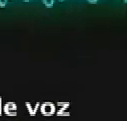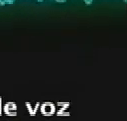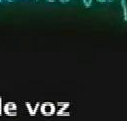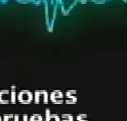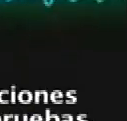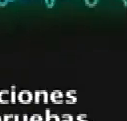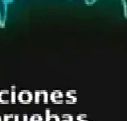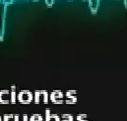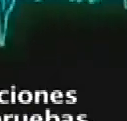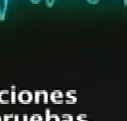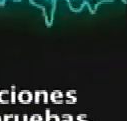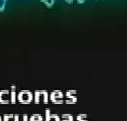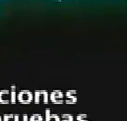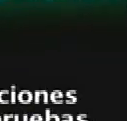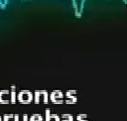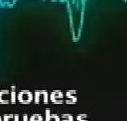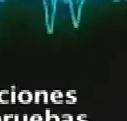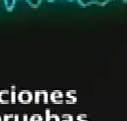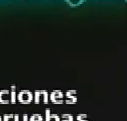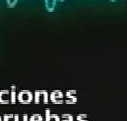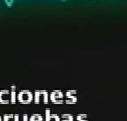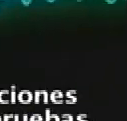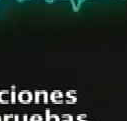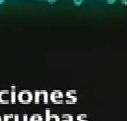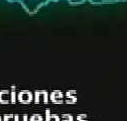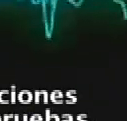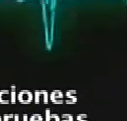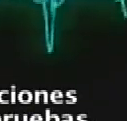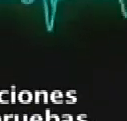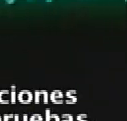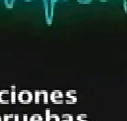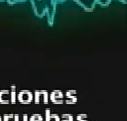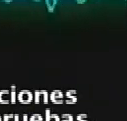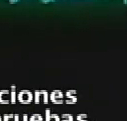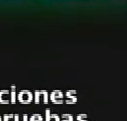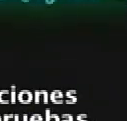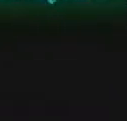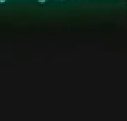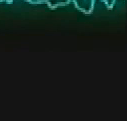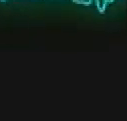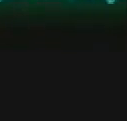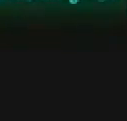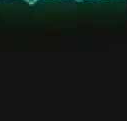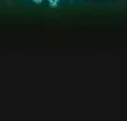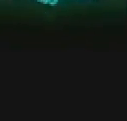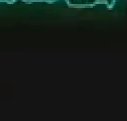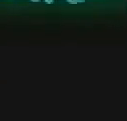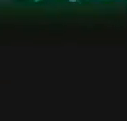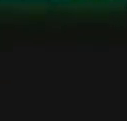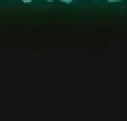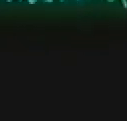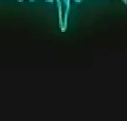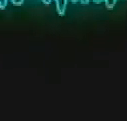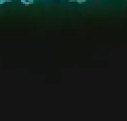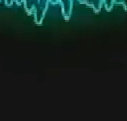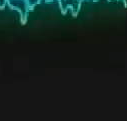unas notas de voz para hacer la prueba de comunicación y así poderlo lograr para hacer unas pruebas.